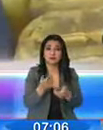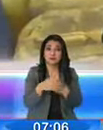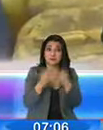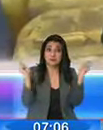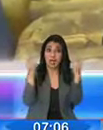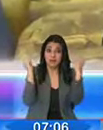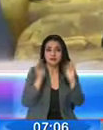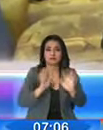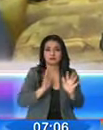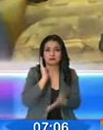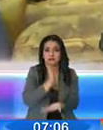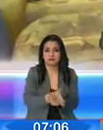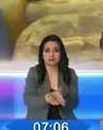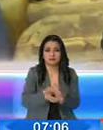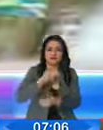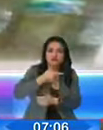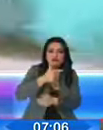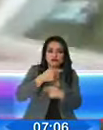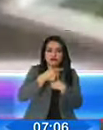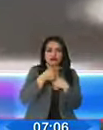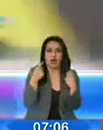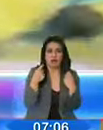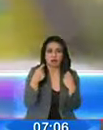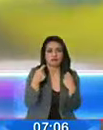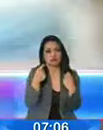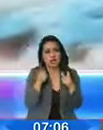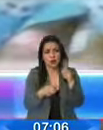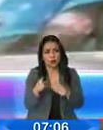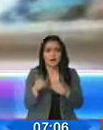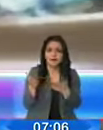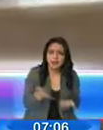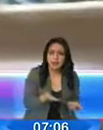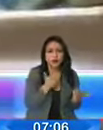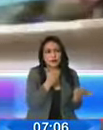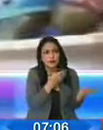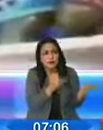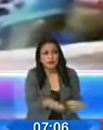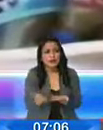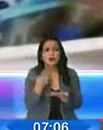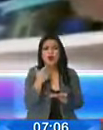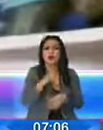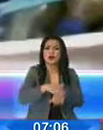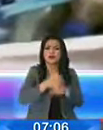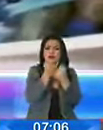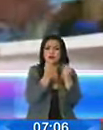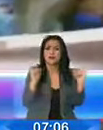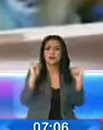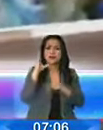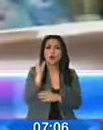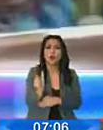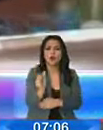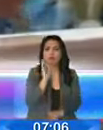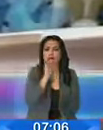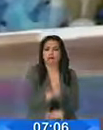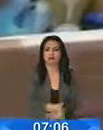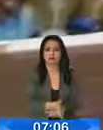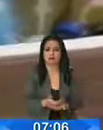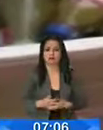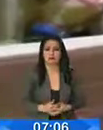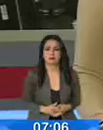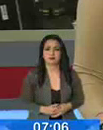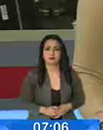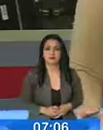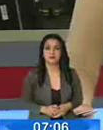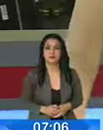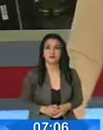que el consumo de licor contaminado empañe los eventos organizados por la independencia de la ciudad, informó Iván Casamén.